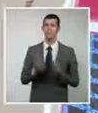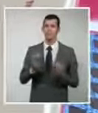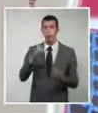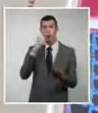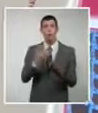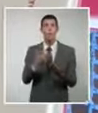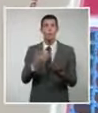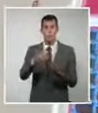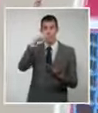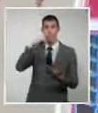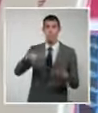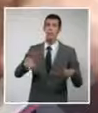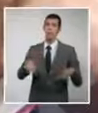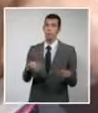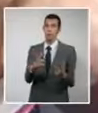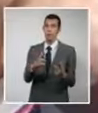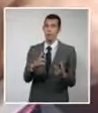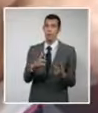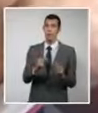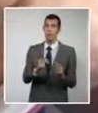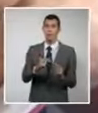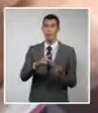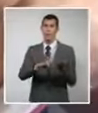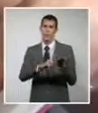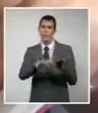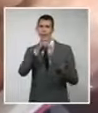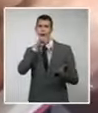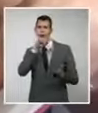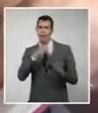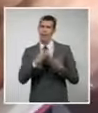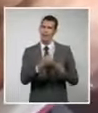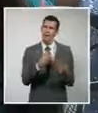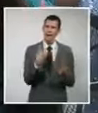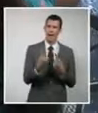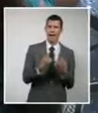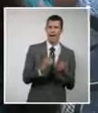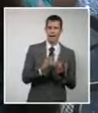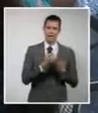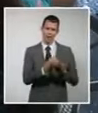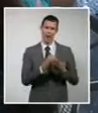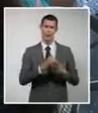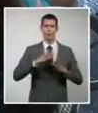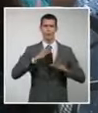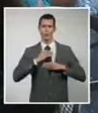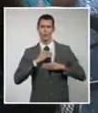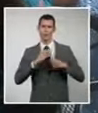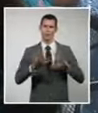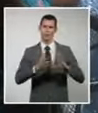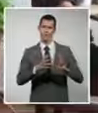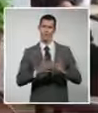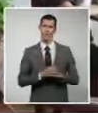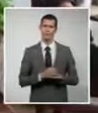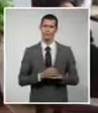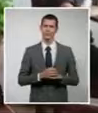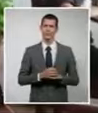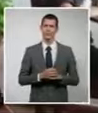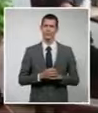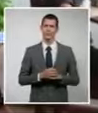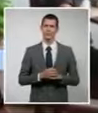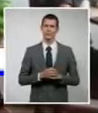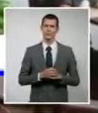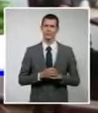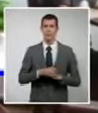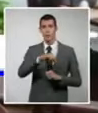el aislamiento necesario asumen el rol de auxiliares educativos, una responsabilidad en la que se estrenan con toda satisfacción. Cuando ellos terminan